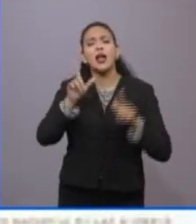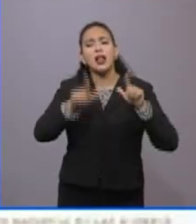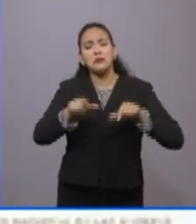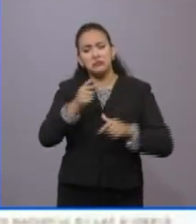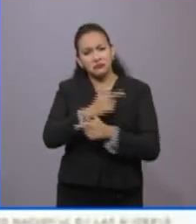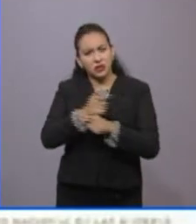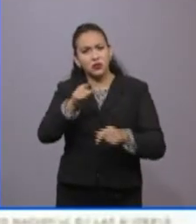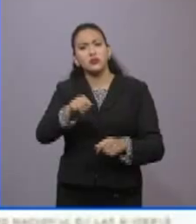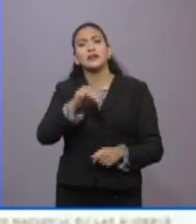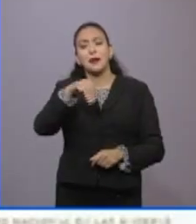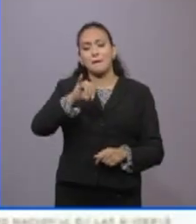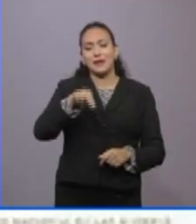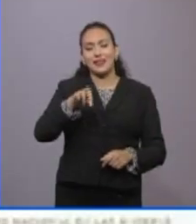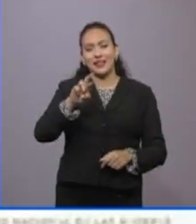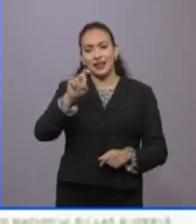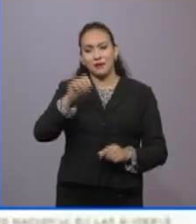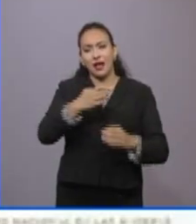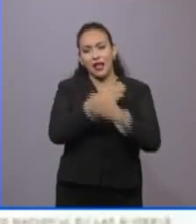disponible en